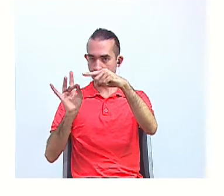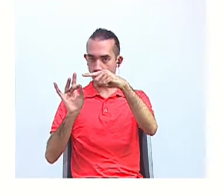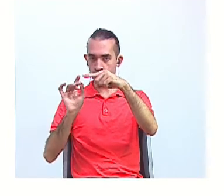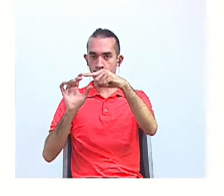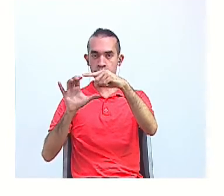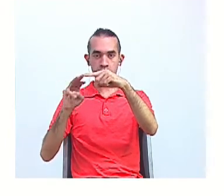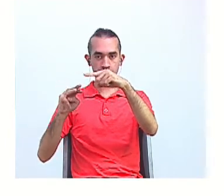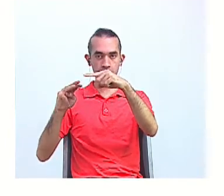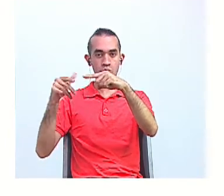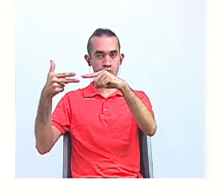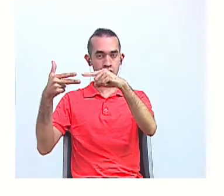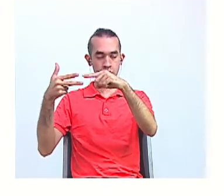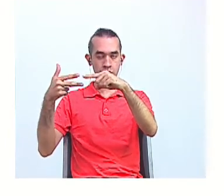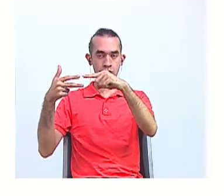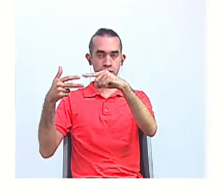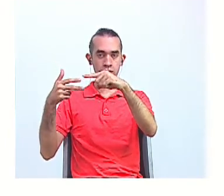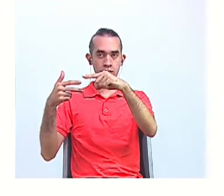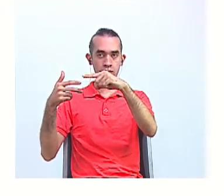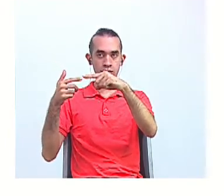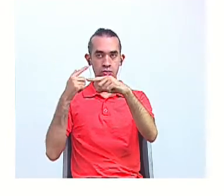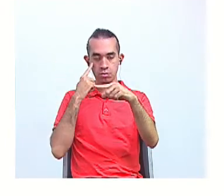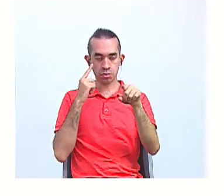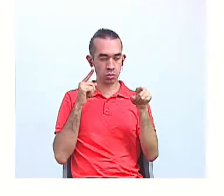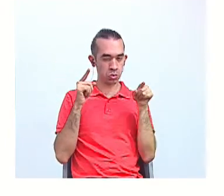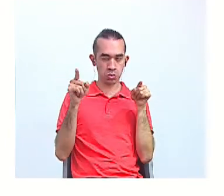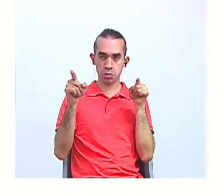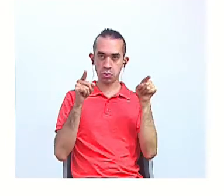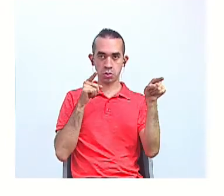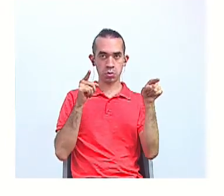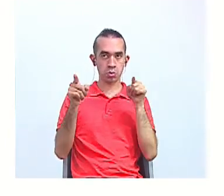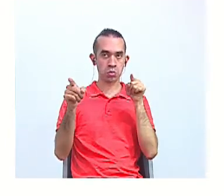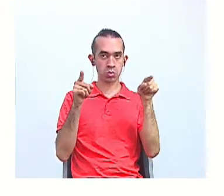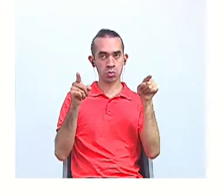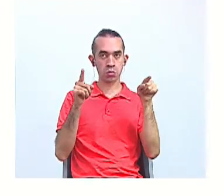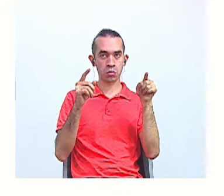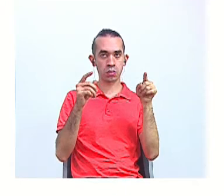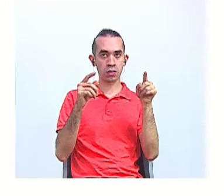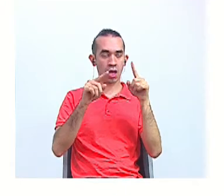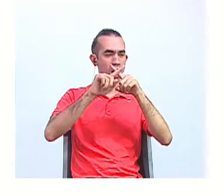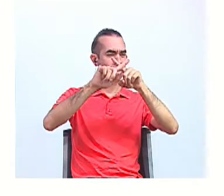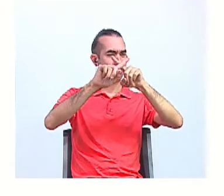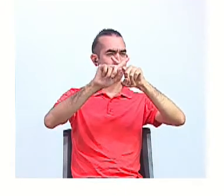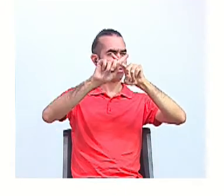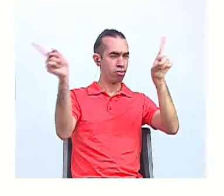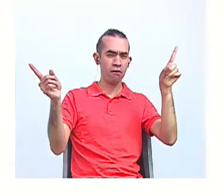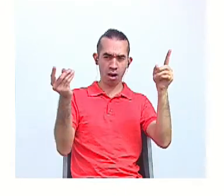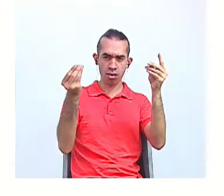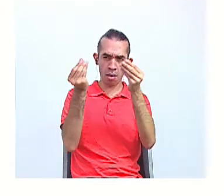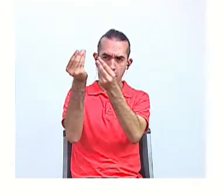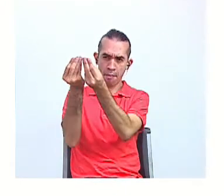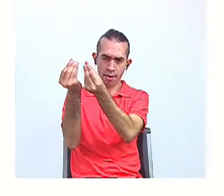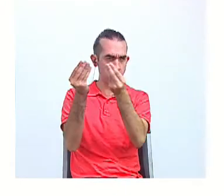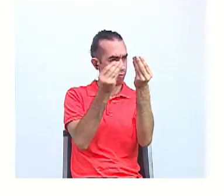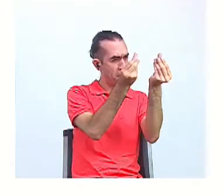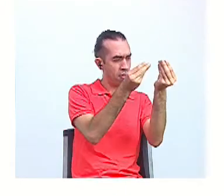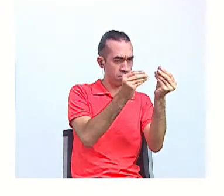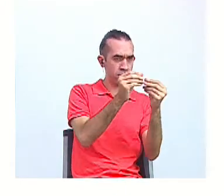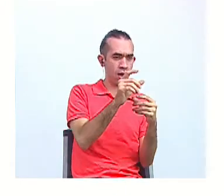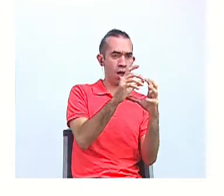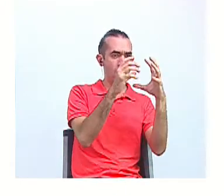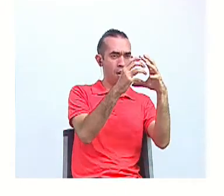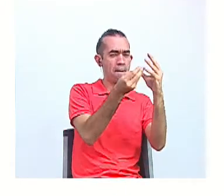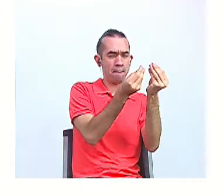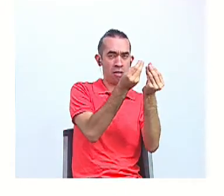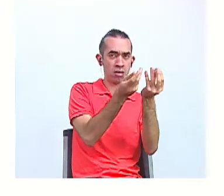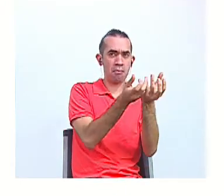cúbicos. Veamos en este caso que las masas son muy diferentes. La masa del latón es mucho mayor